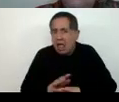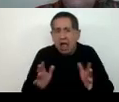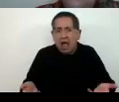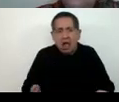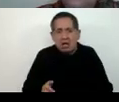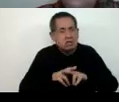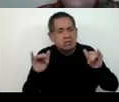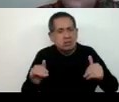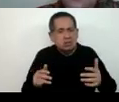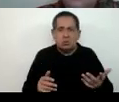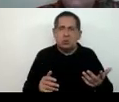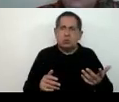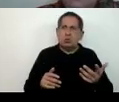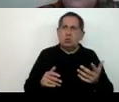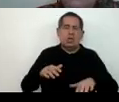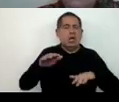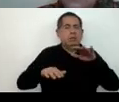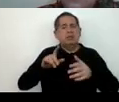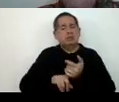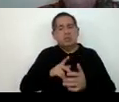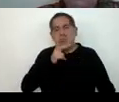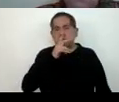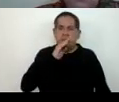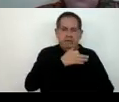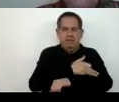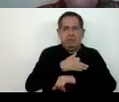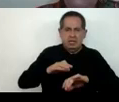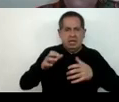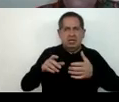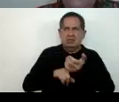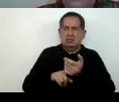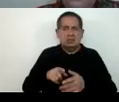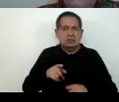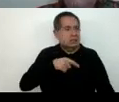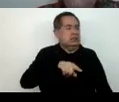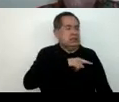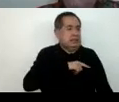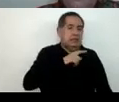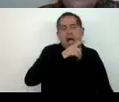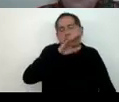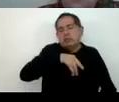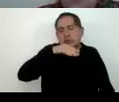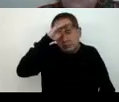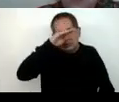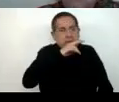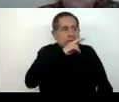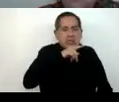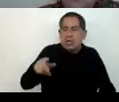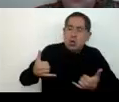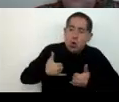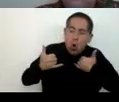que muchas veces los padres de familia, con el temor, cuando aparece la